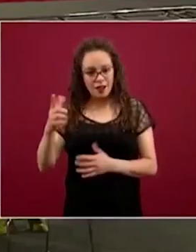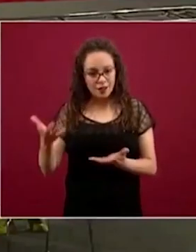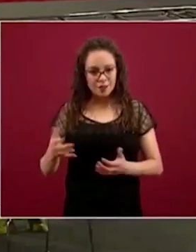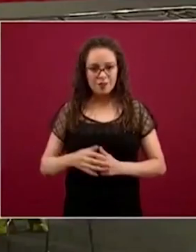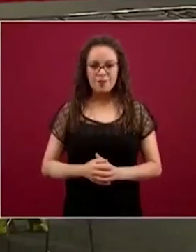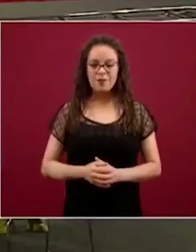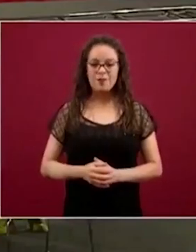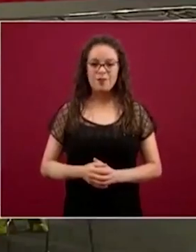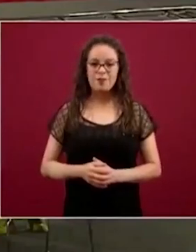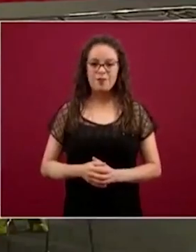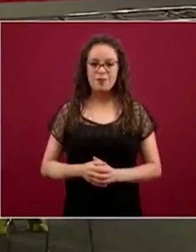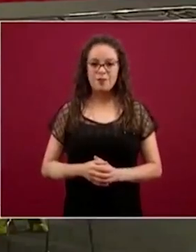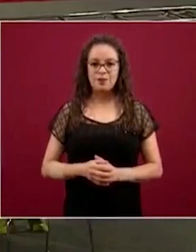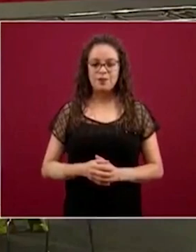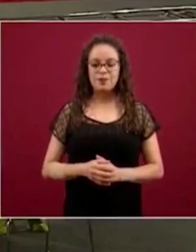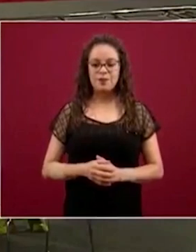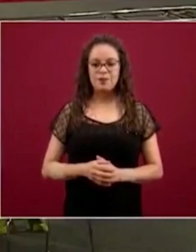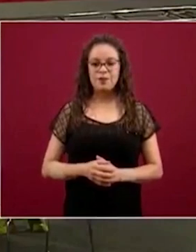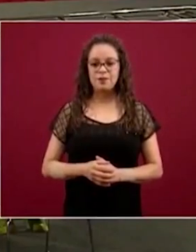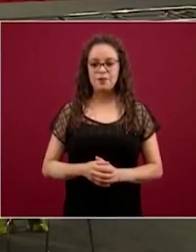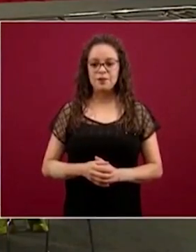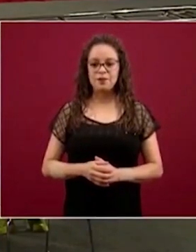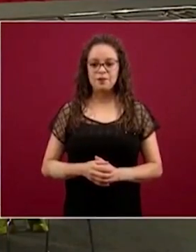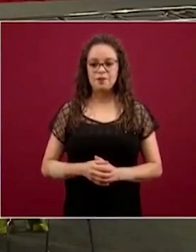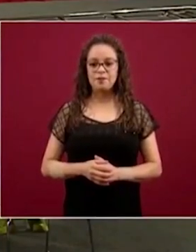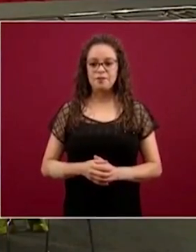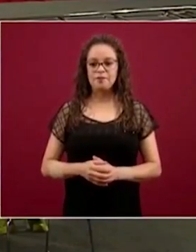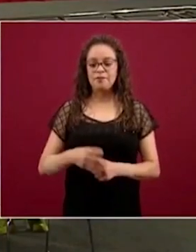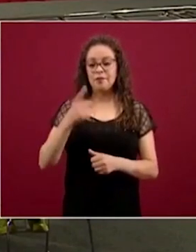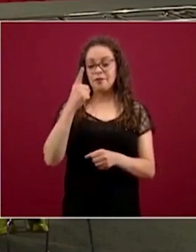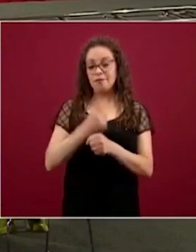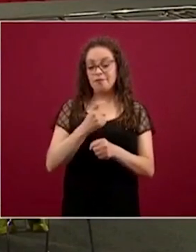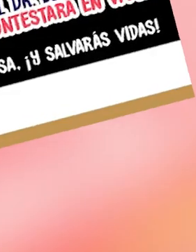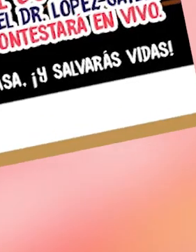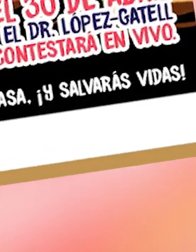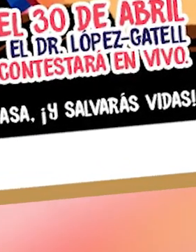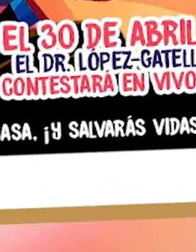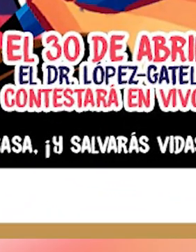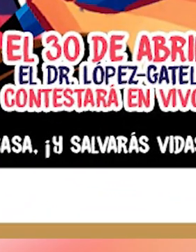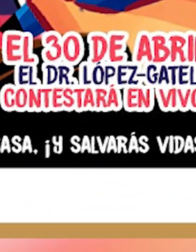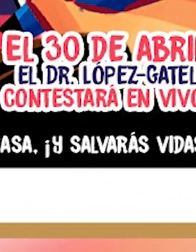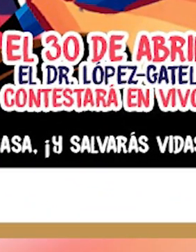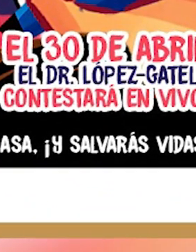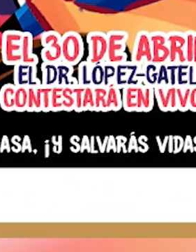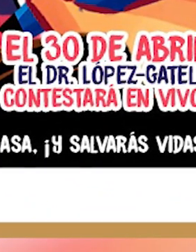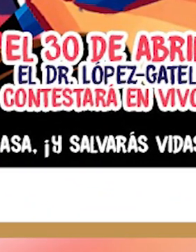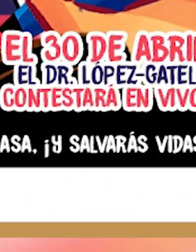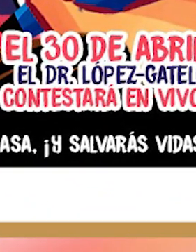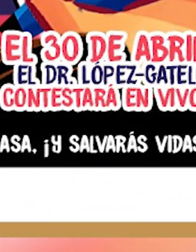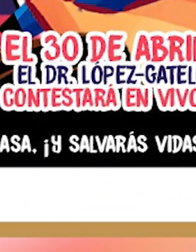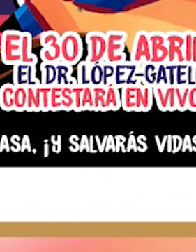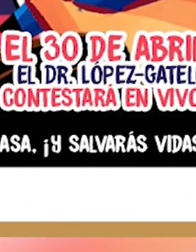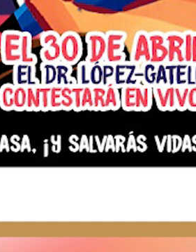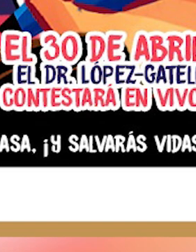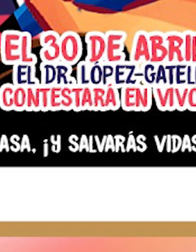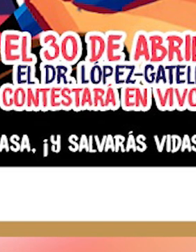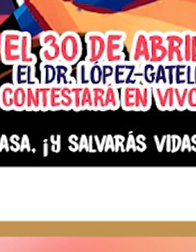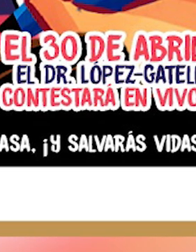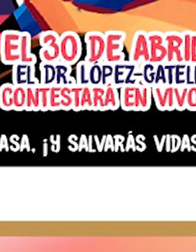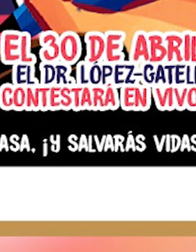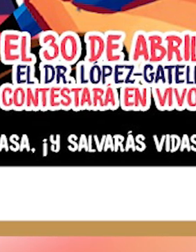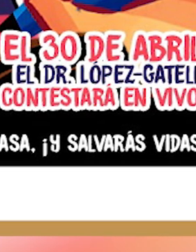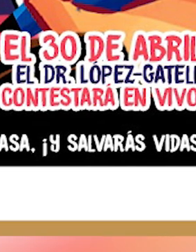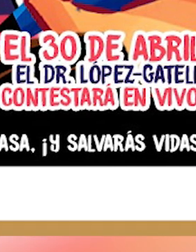el funcionario responderá las dudas durante la conferencia de las 19 horas. La recepción de material estará abierta para este sábado